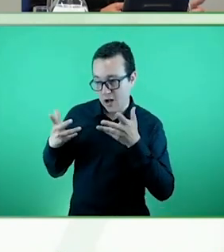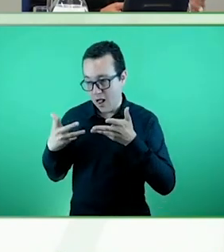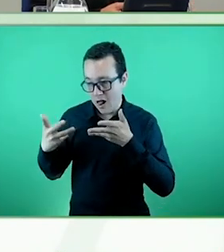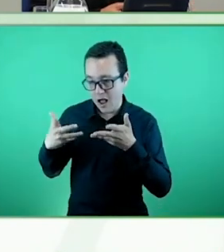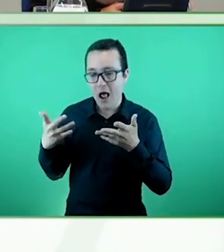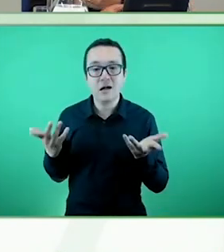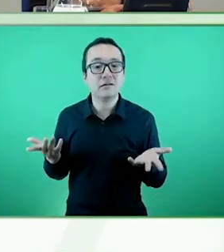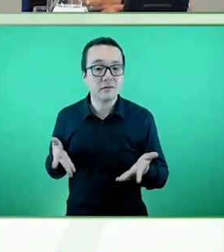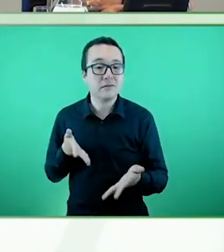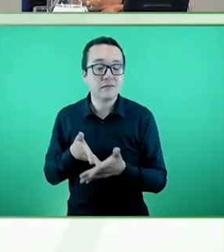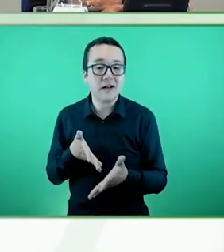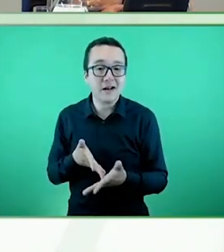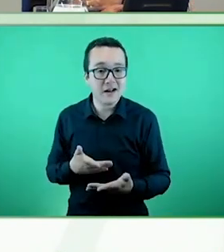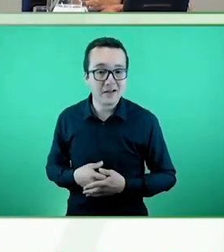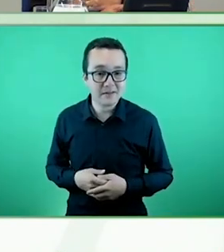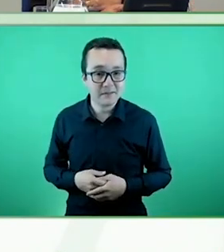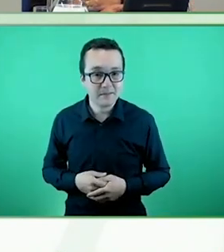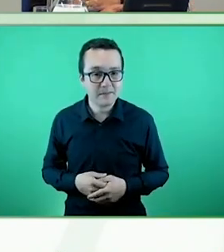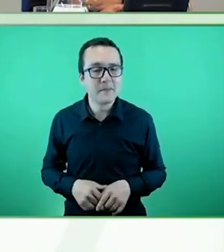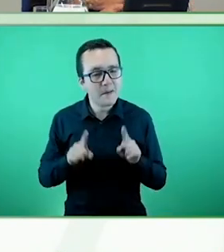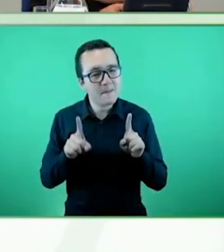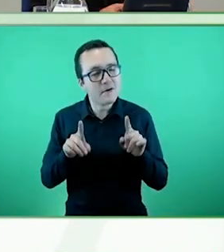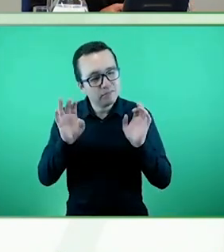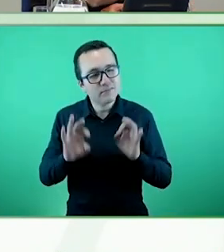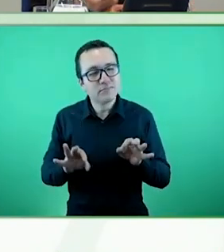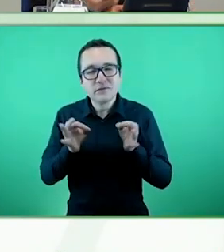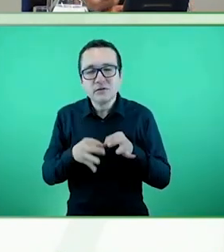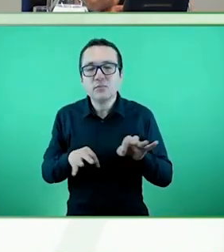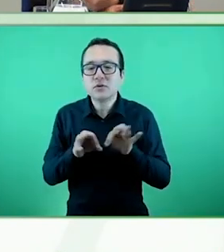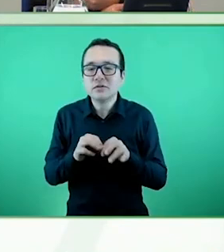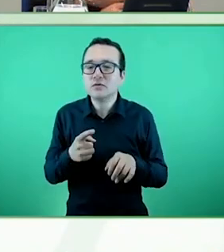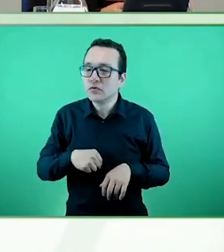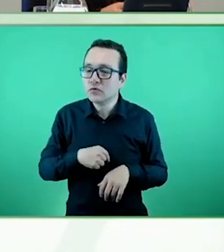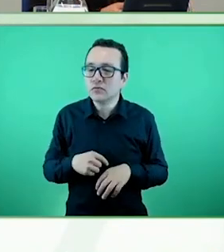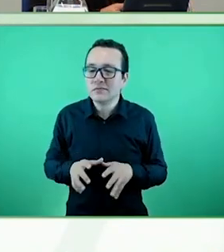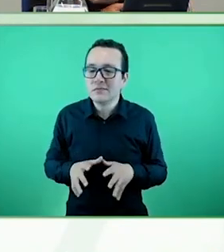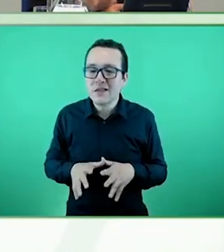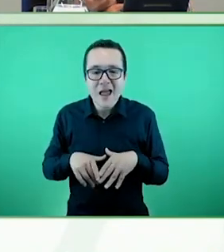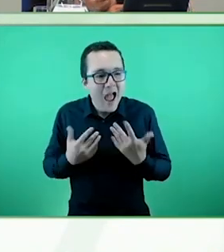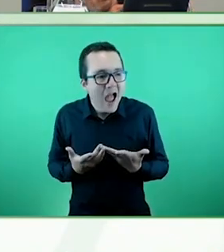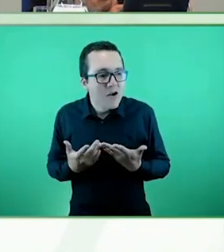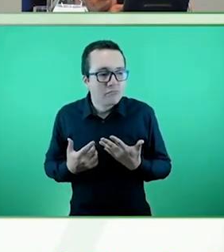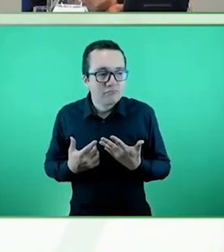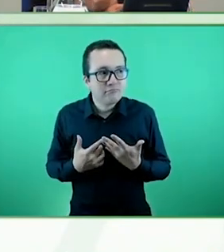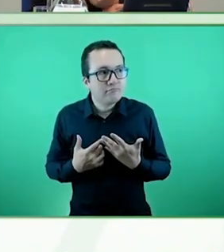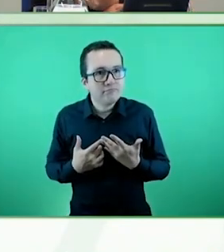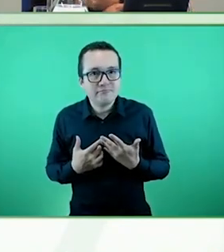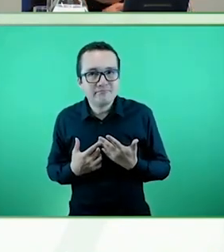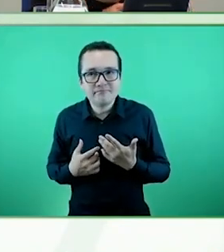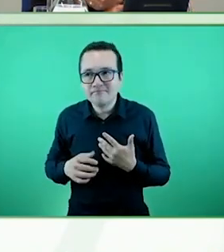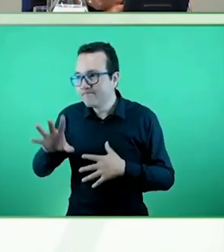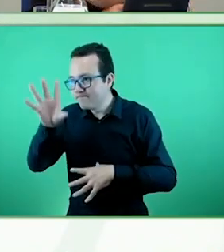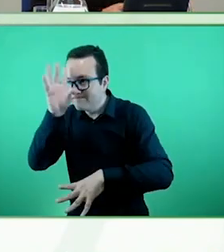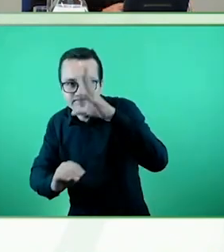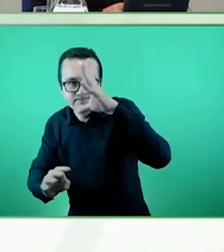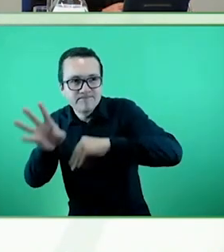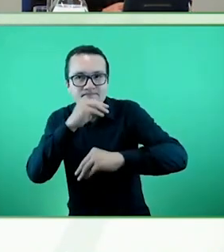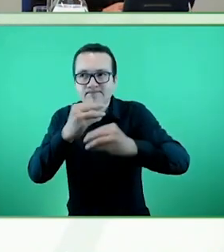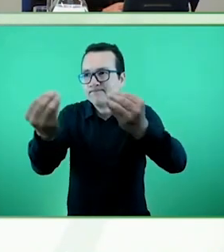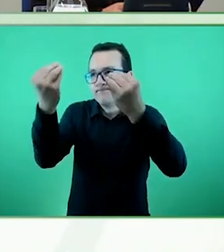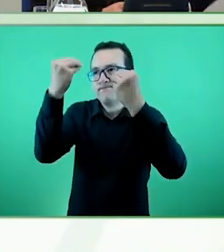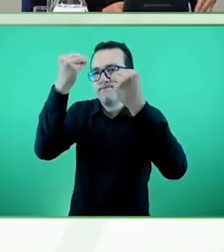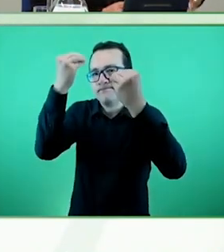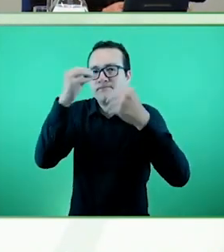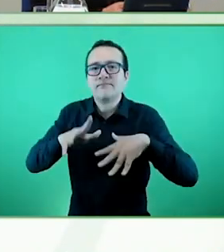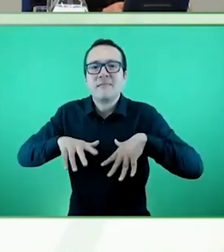ni hablar la importancia de que busquemos oportunidades de capacitación, de avanzar con el desarrollo de talento humano para que